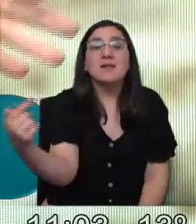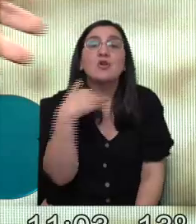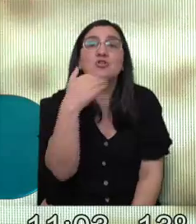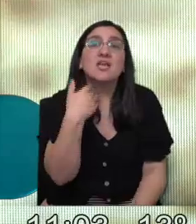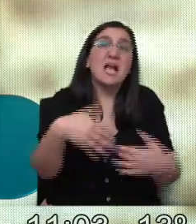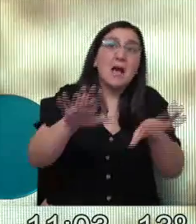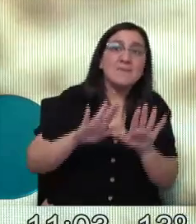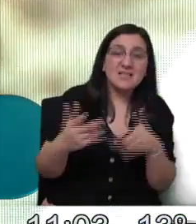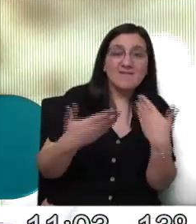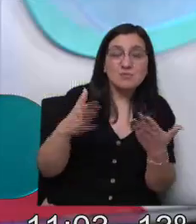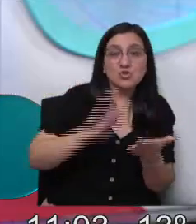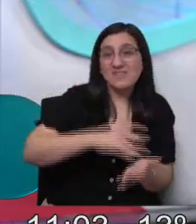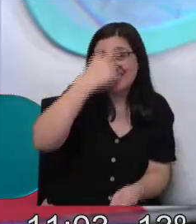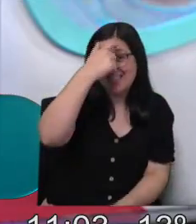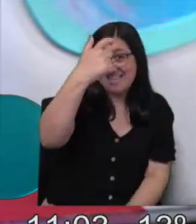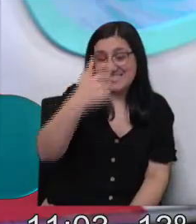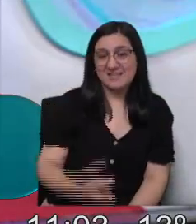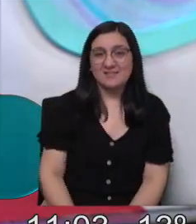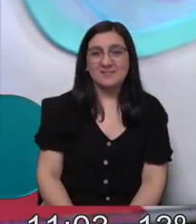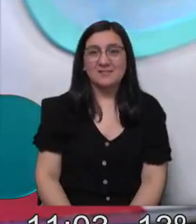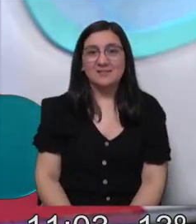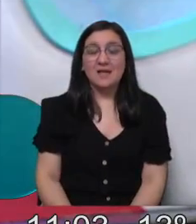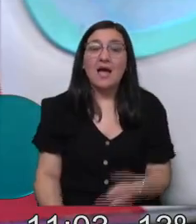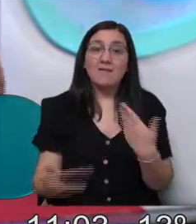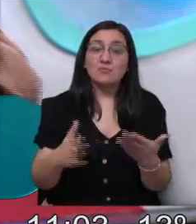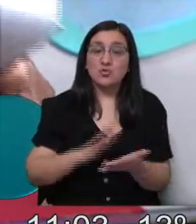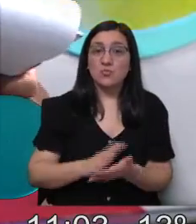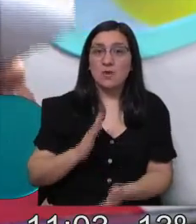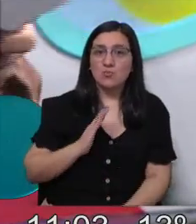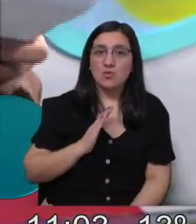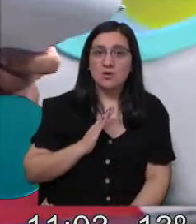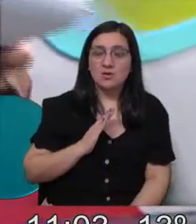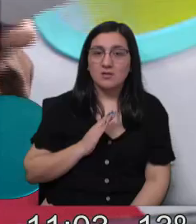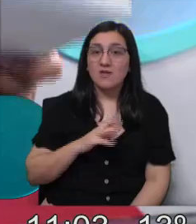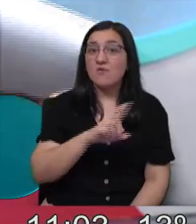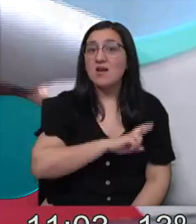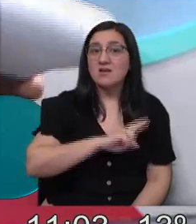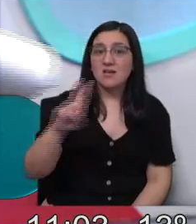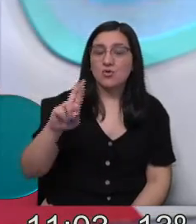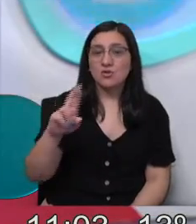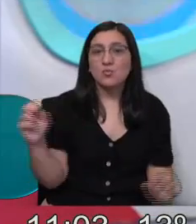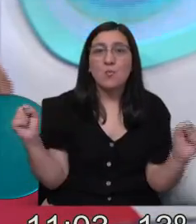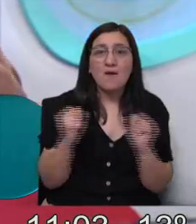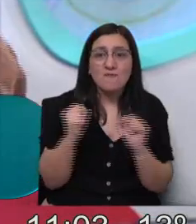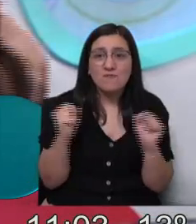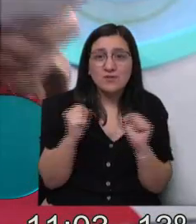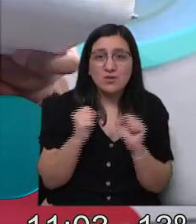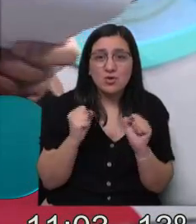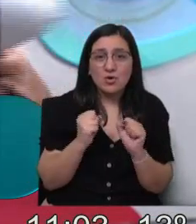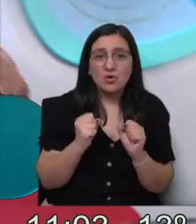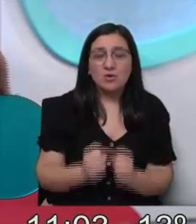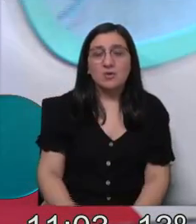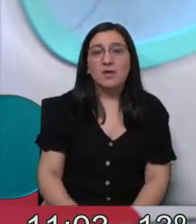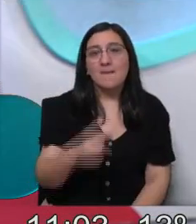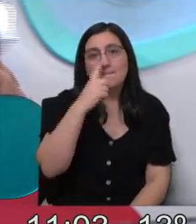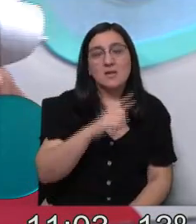de ciencia. Claro, pero me encanta, Flor, porque hablamos de una mujer que, no, o sea, seguramente fue el récord que pasó más frío, porque hablaste de una mujer que en